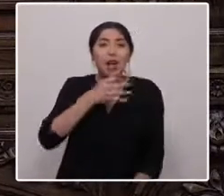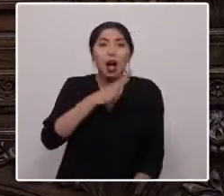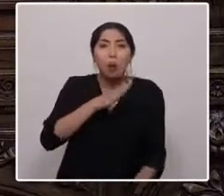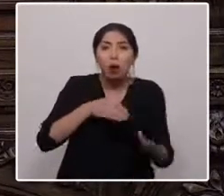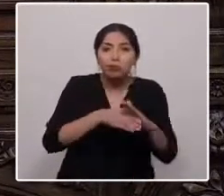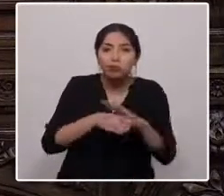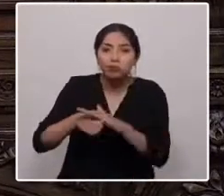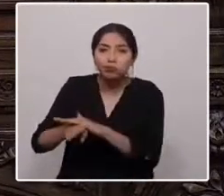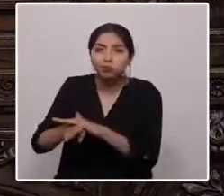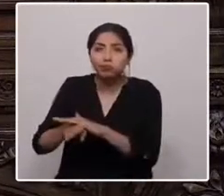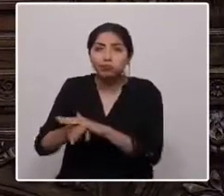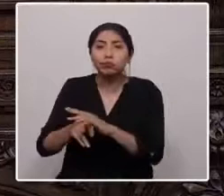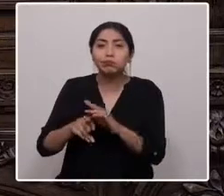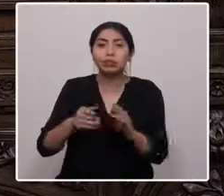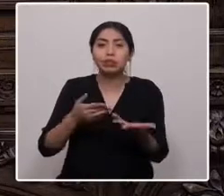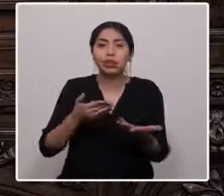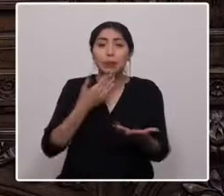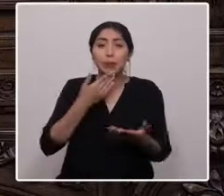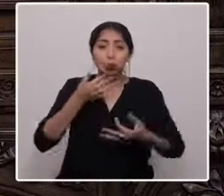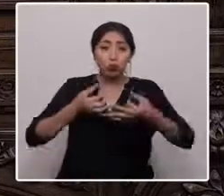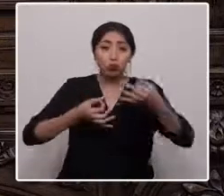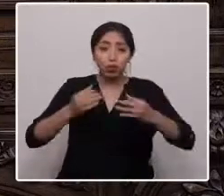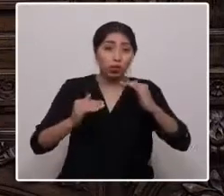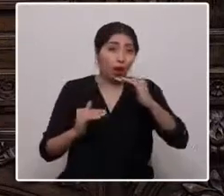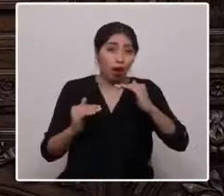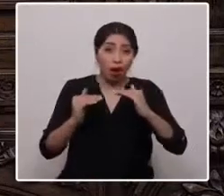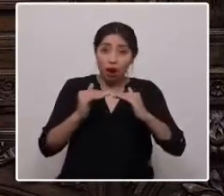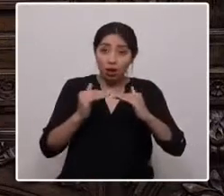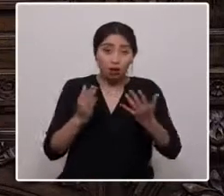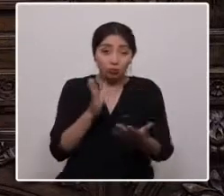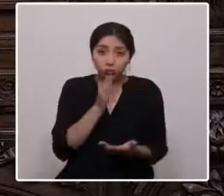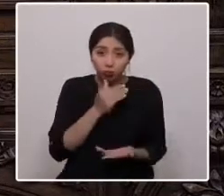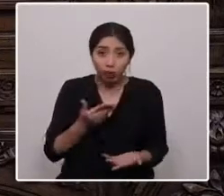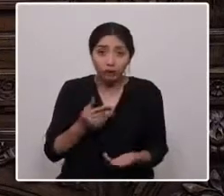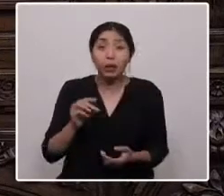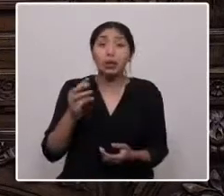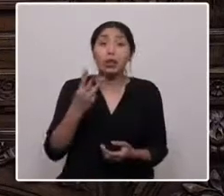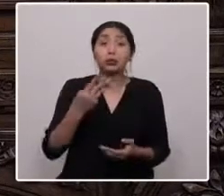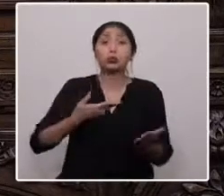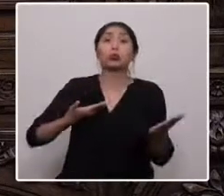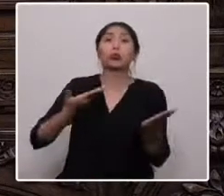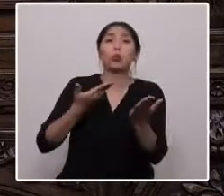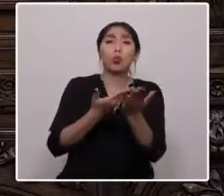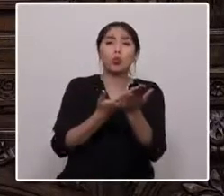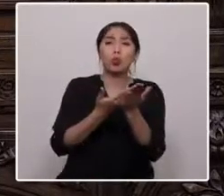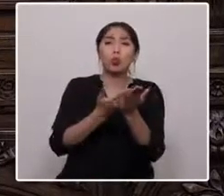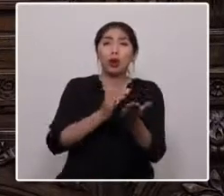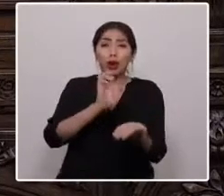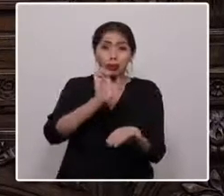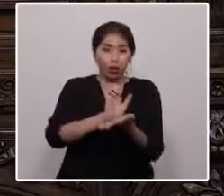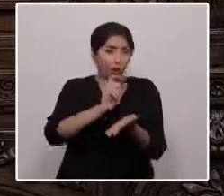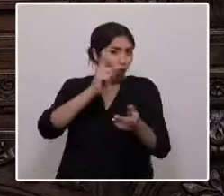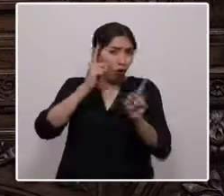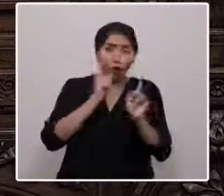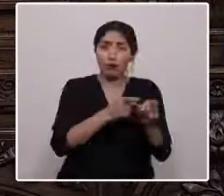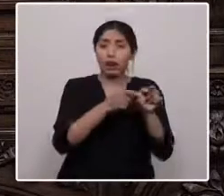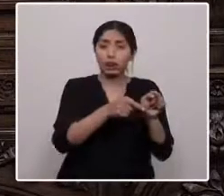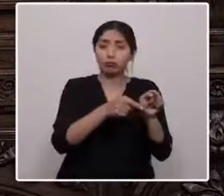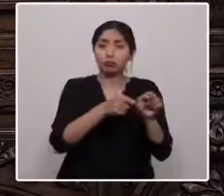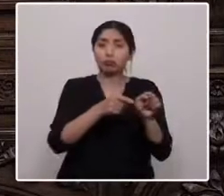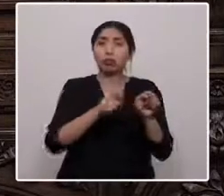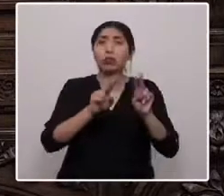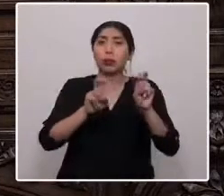legislar 3 propongo obligar al estado a impulsar la competencia a través de sus leyes y de sus